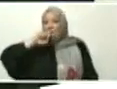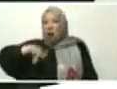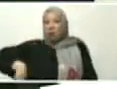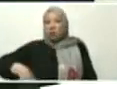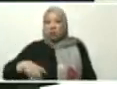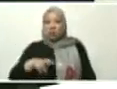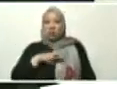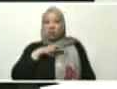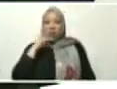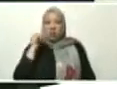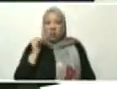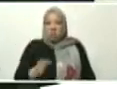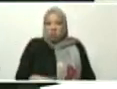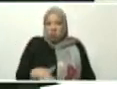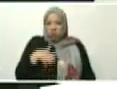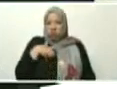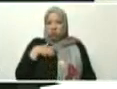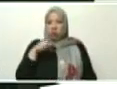Venezuela no se arregló.